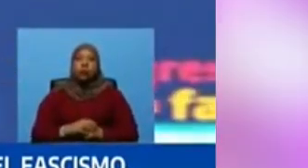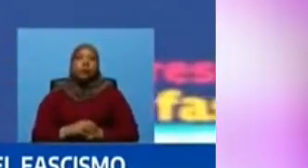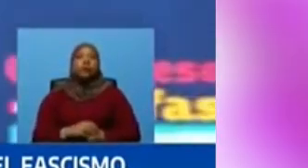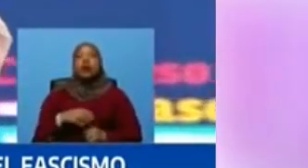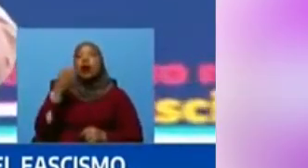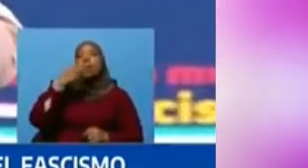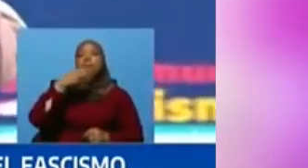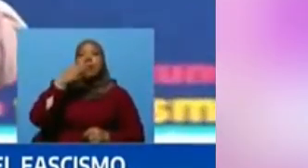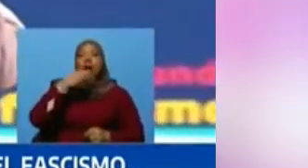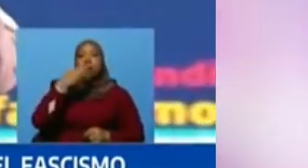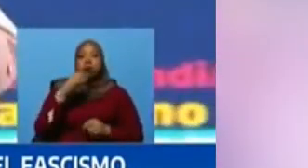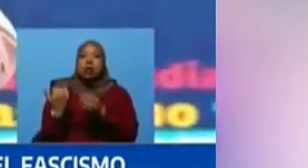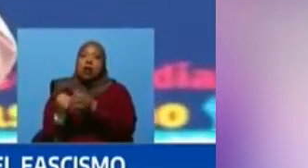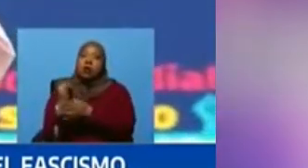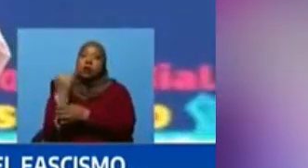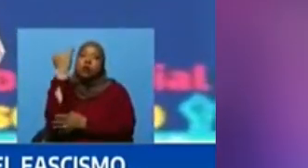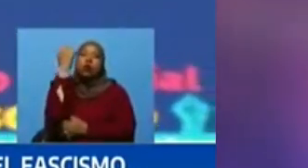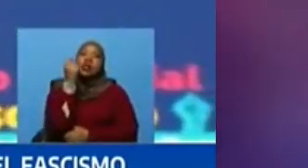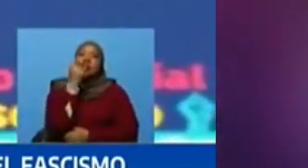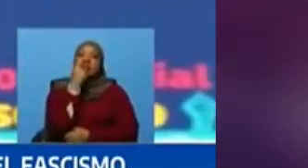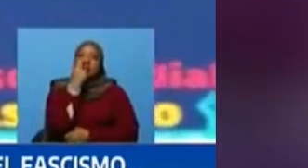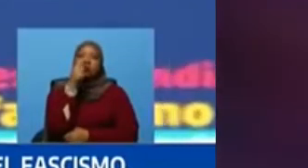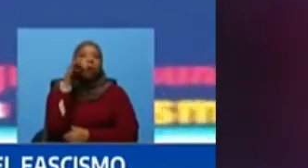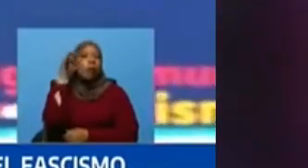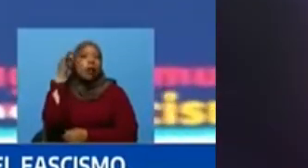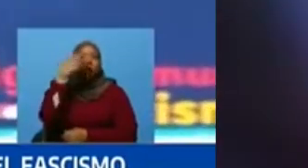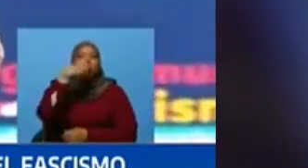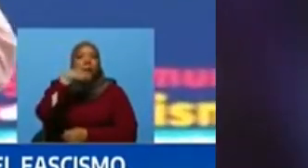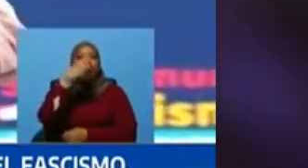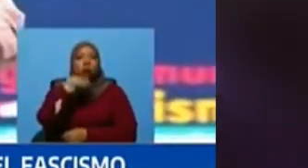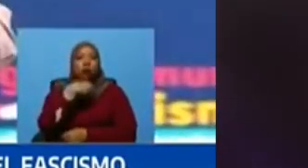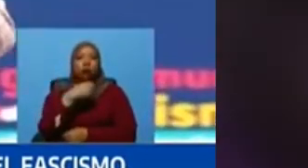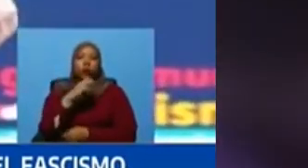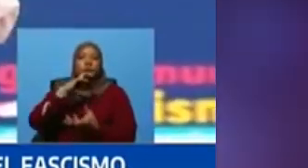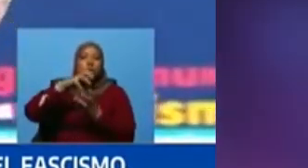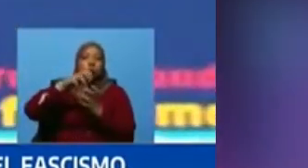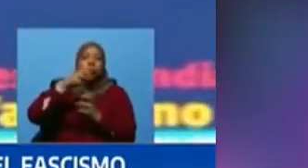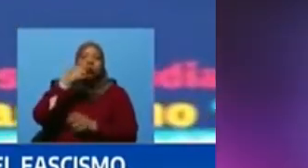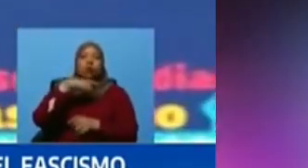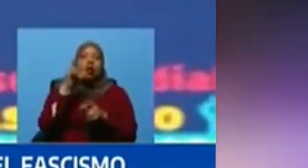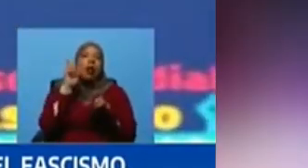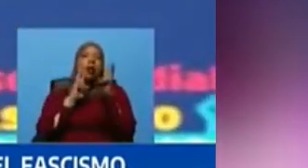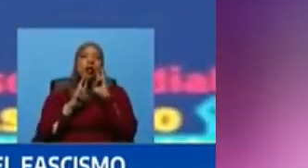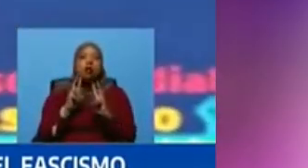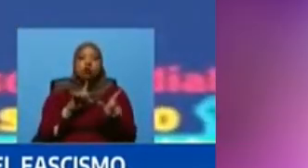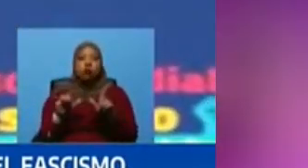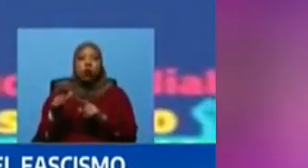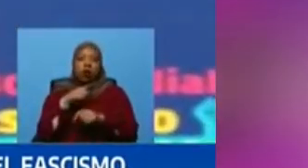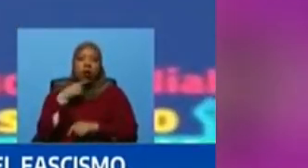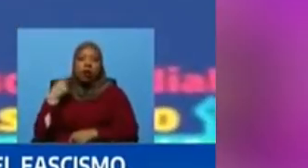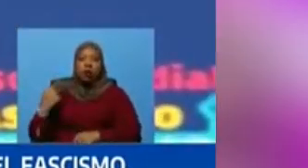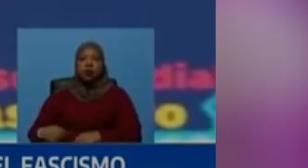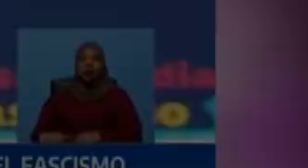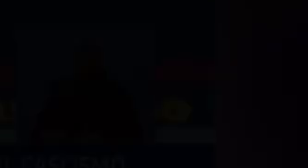mango. Afortunadamente aquí se da un mango buenísimo. Ahora el mango está listo para exportarlo a China,